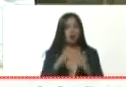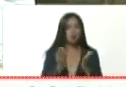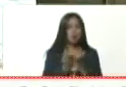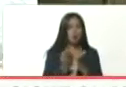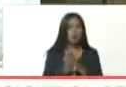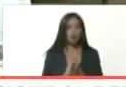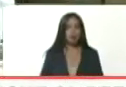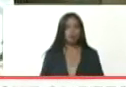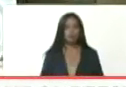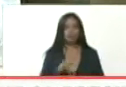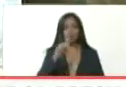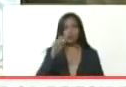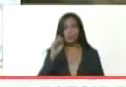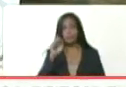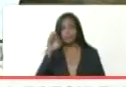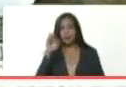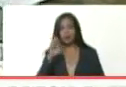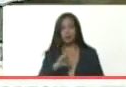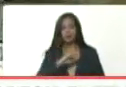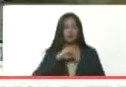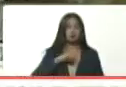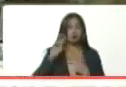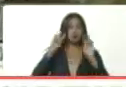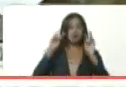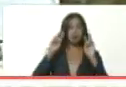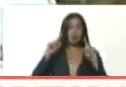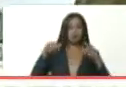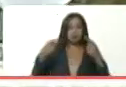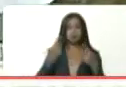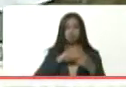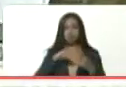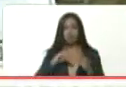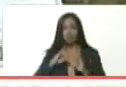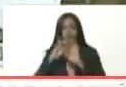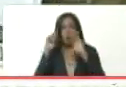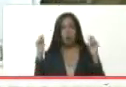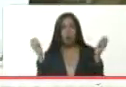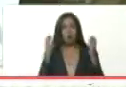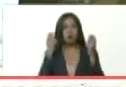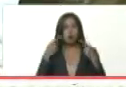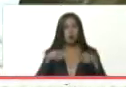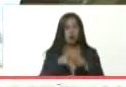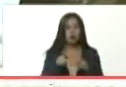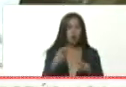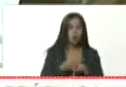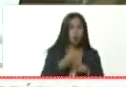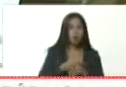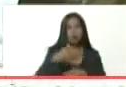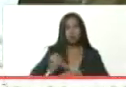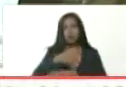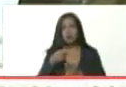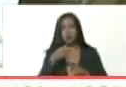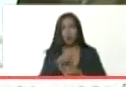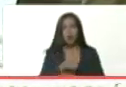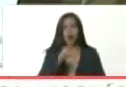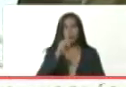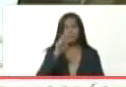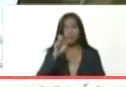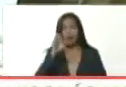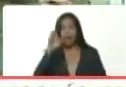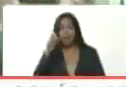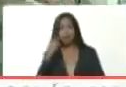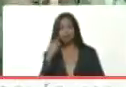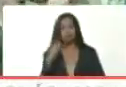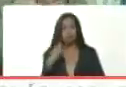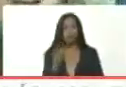padre que es otro tema que tenemos que dedicar una jornada como ésta de gobierno de calle al padre para que el país no